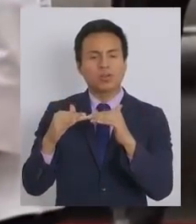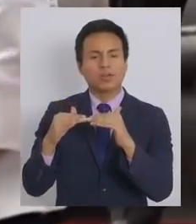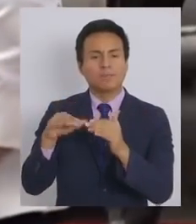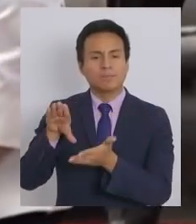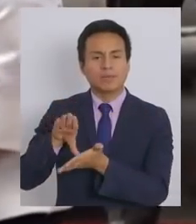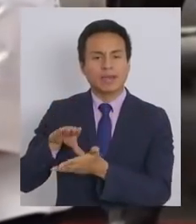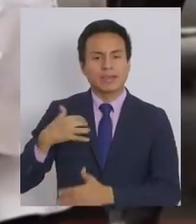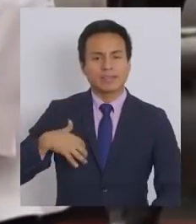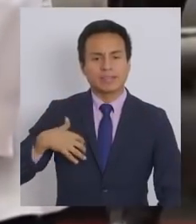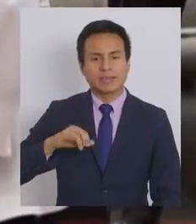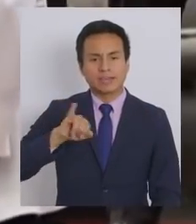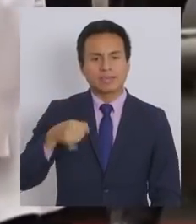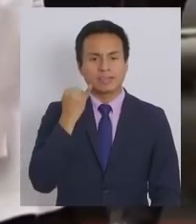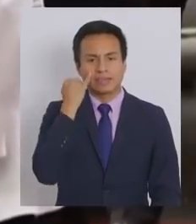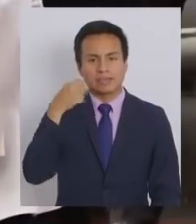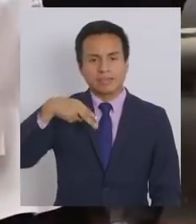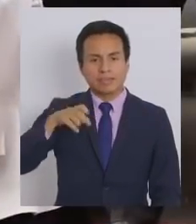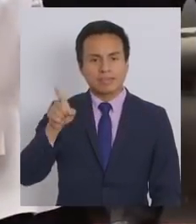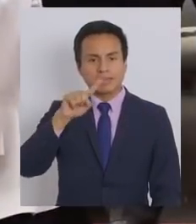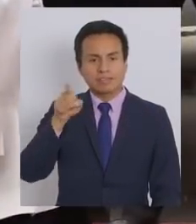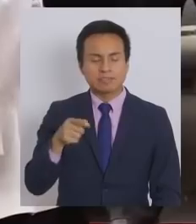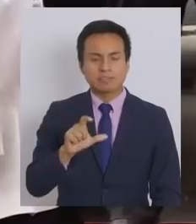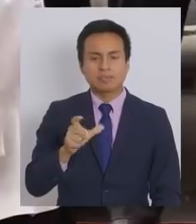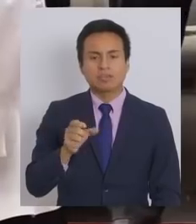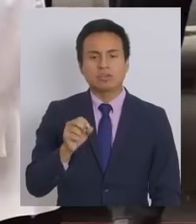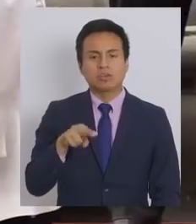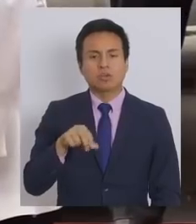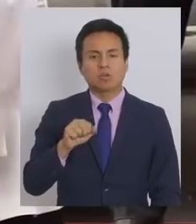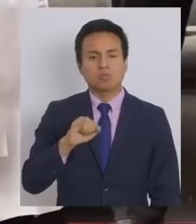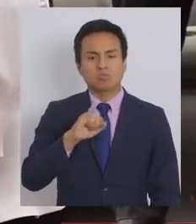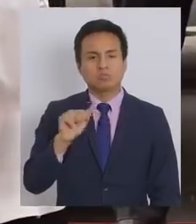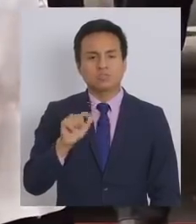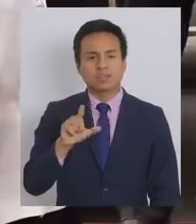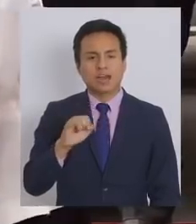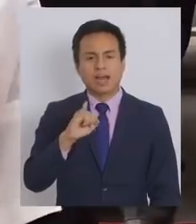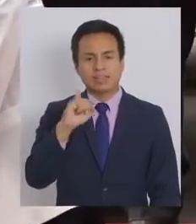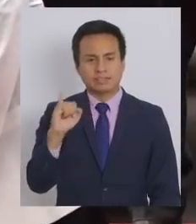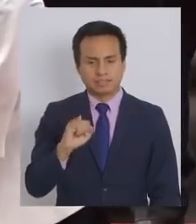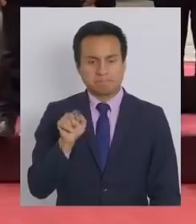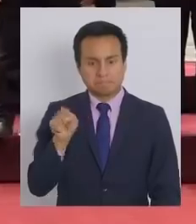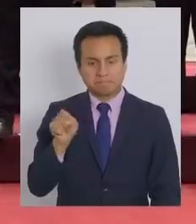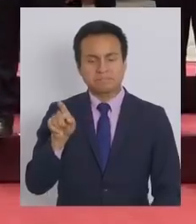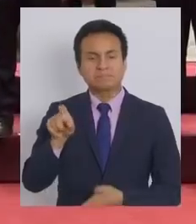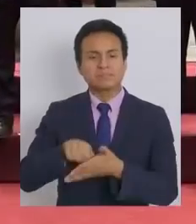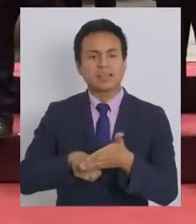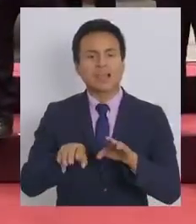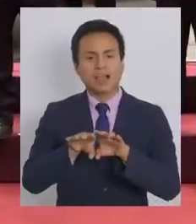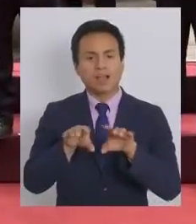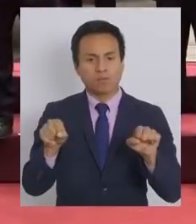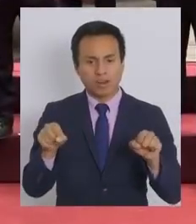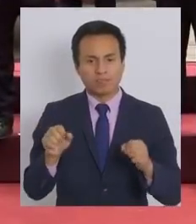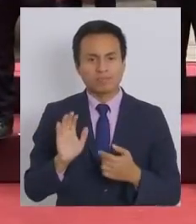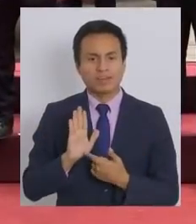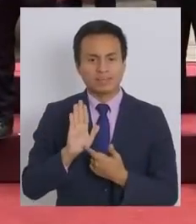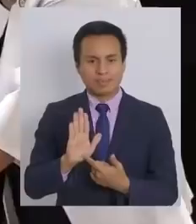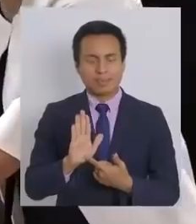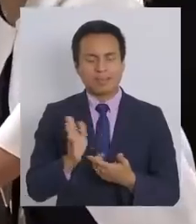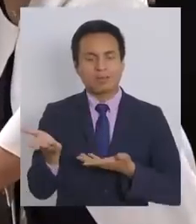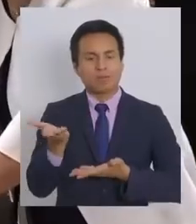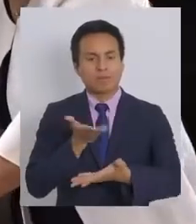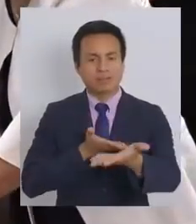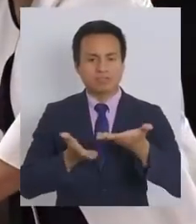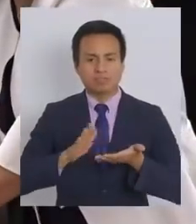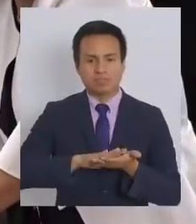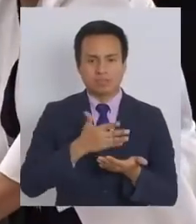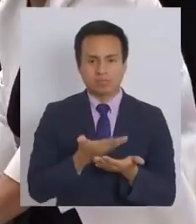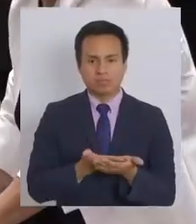Argentina, señor Ginés González García. Ahí está la firma de este acuerdo de cooperación en materia de